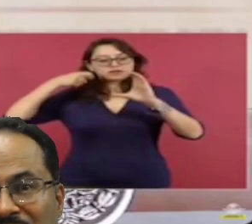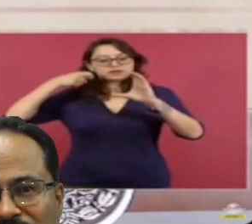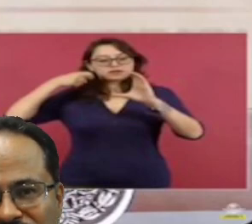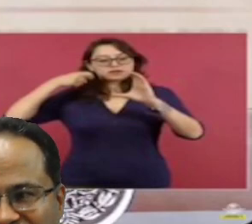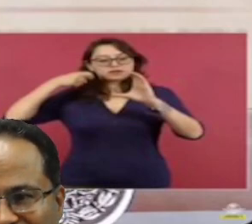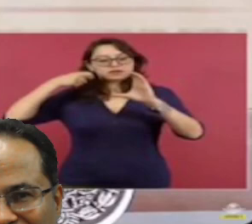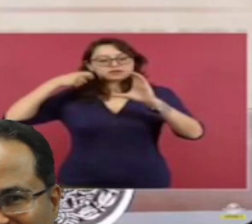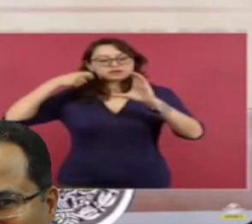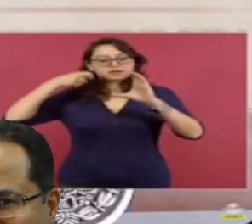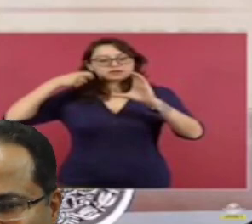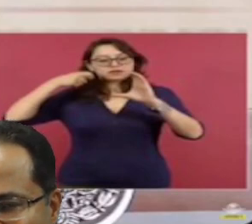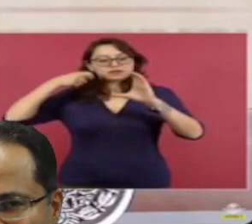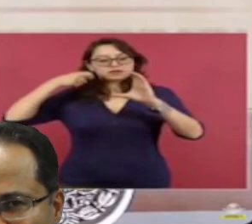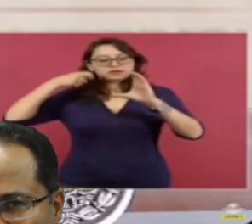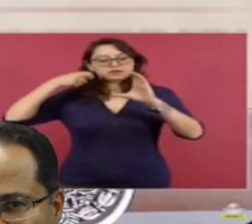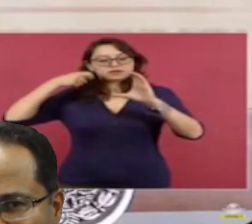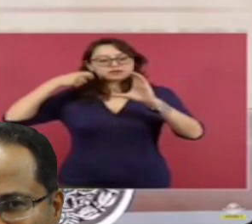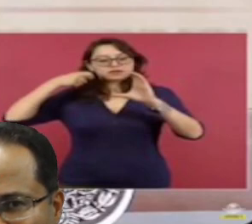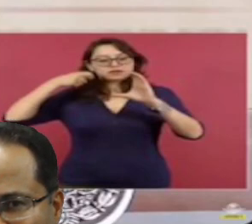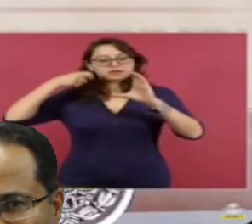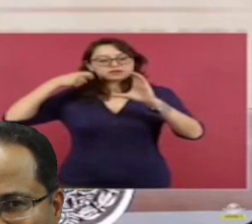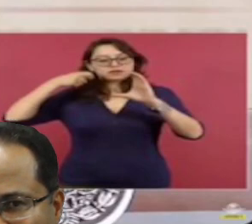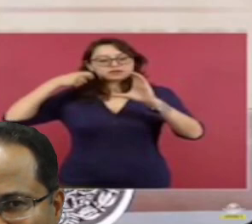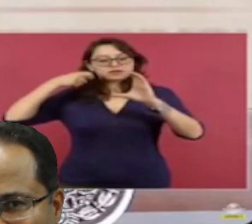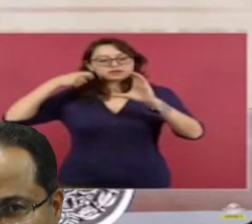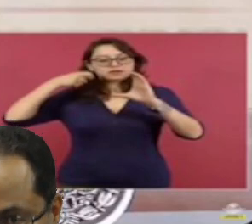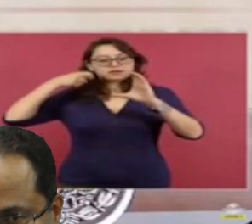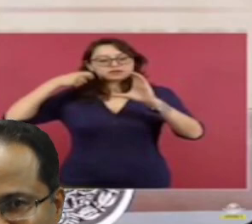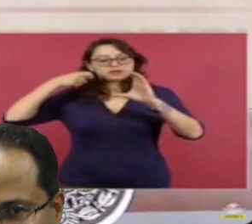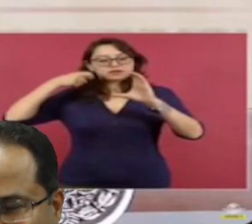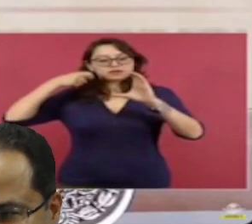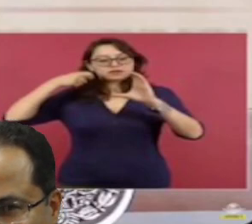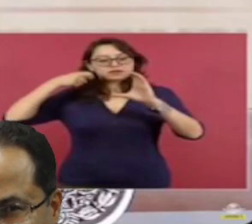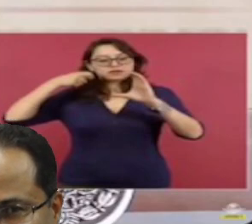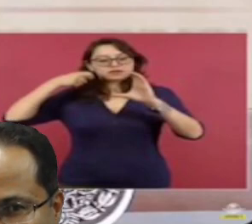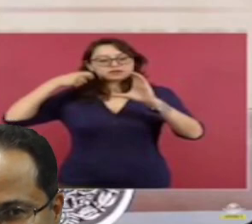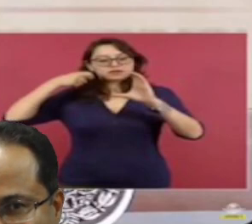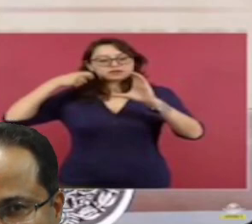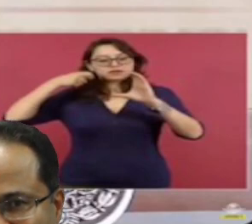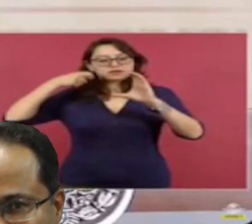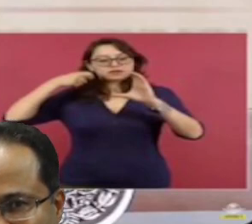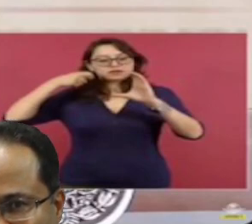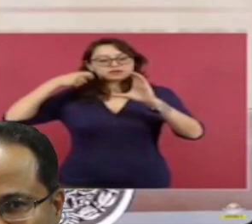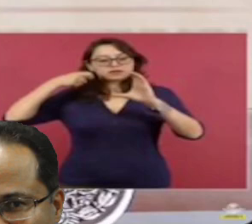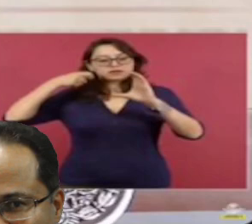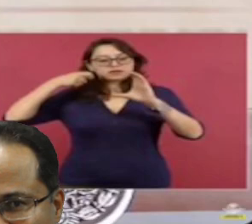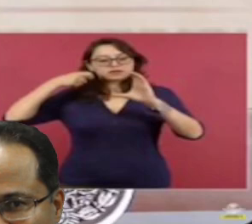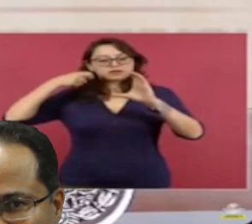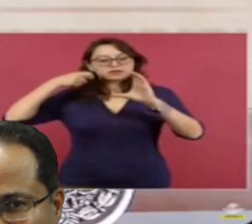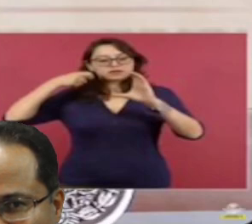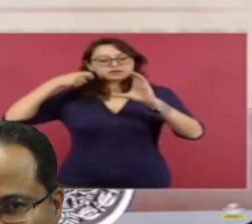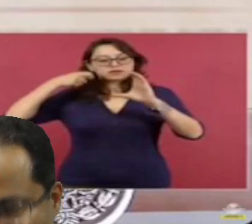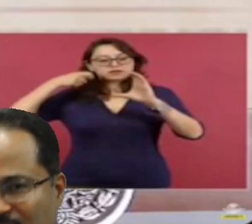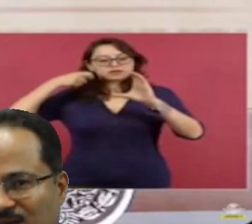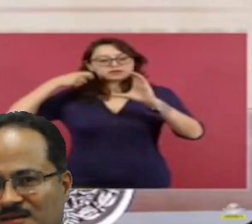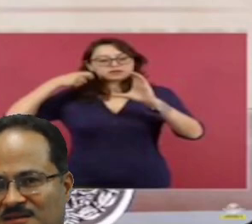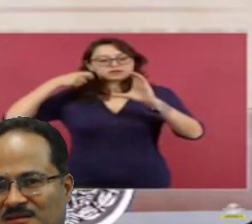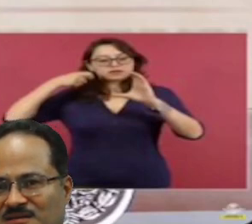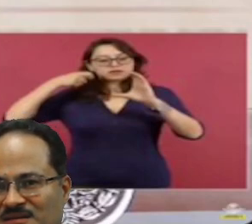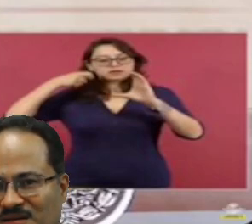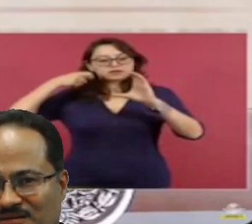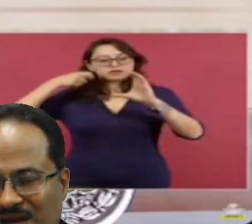elementos de la guardia nacional fíjense de lo que estamos hablando o